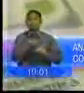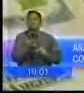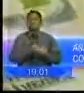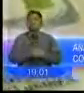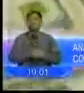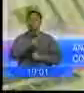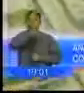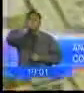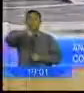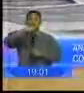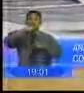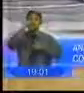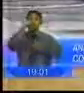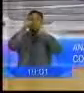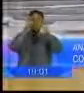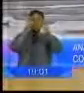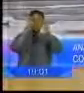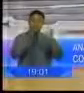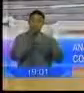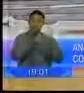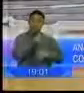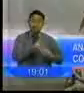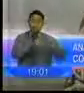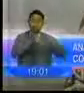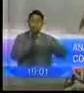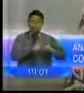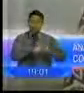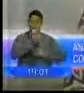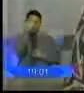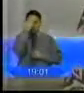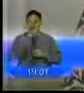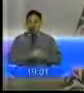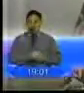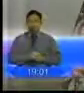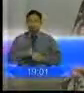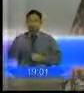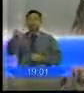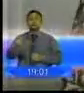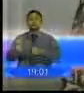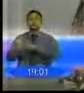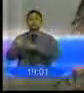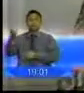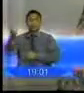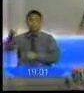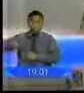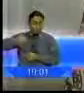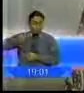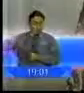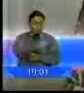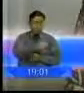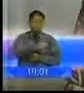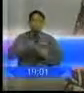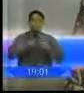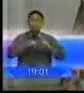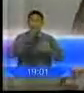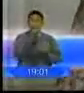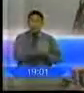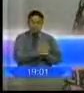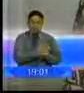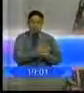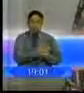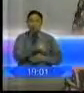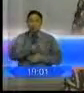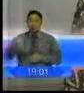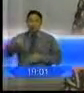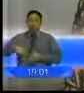la Fiscalía General a través de sus investigaciones. Si él entrega este dinero, no quiere decir que la investigación pare o que él